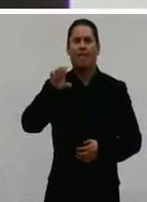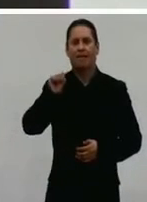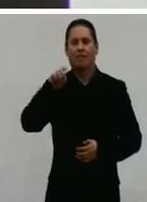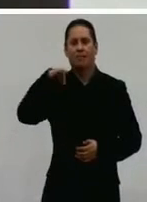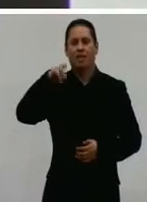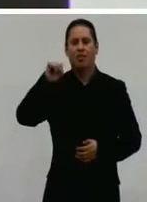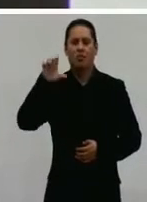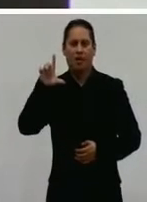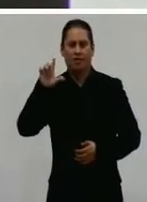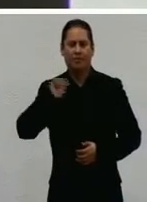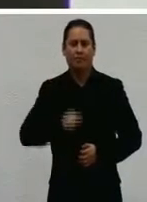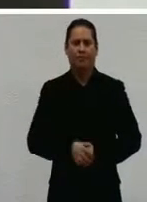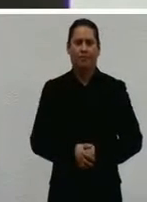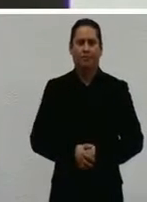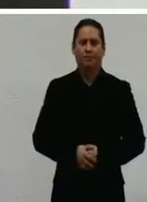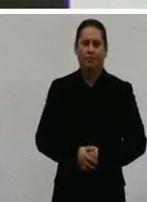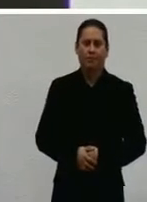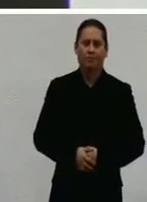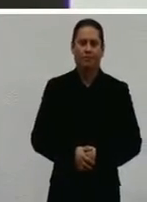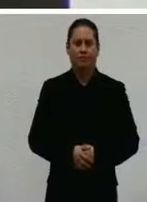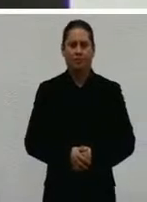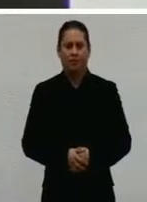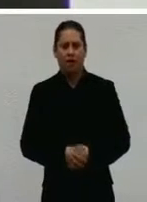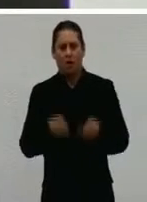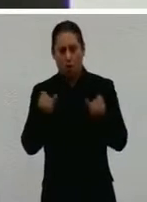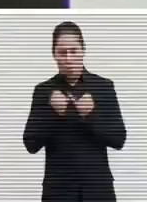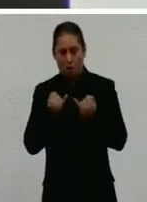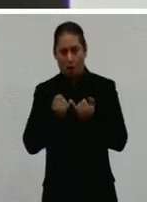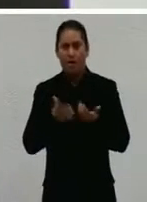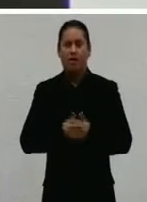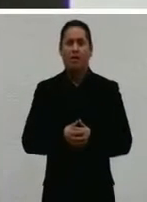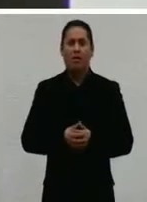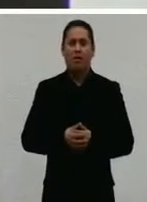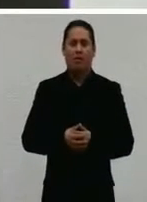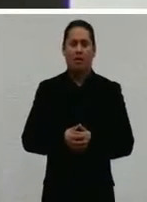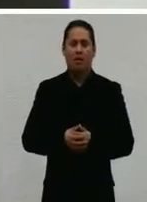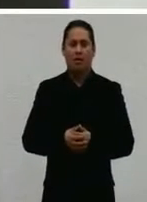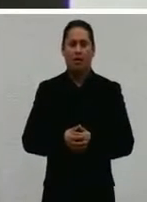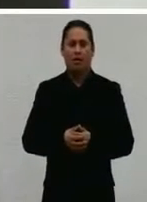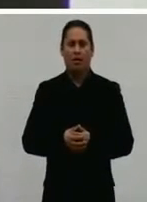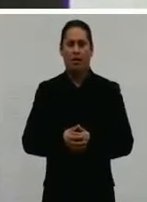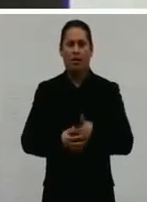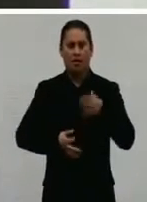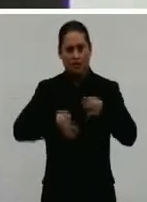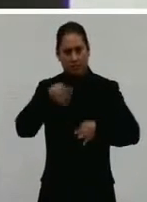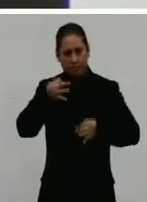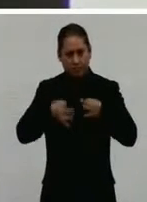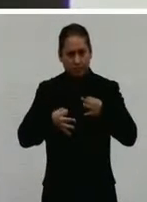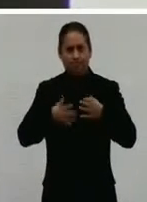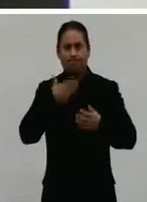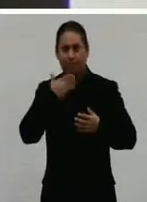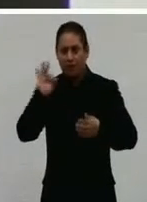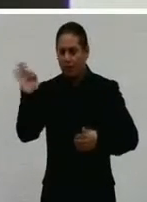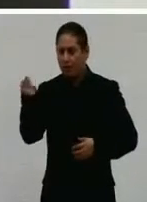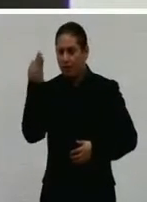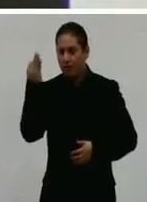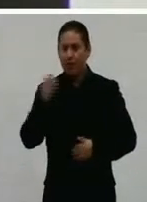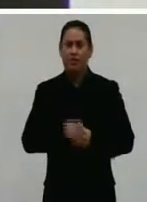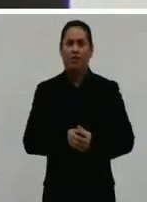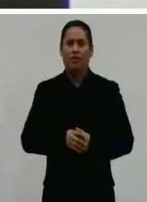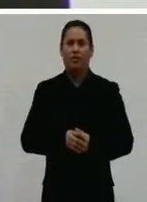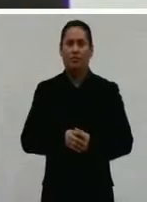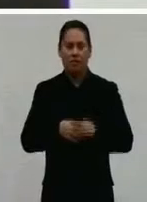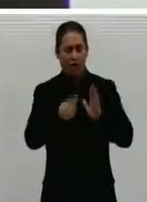lópez obrador y con el poder legislativo federal con quienes hemos coincidido en la armonización del marco